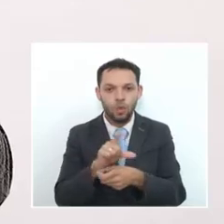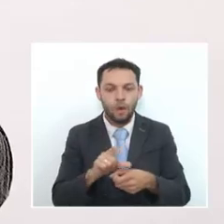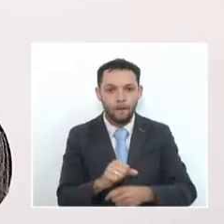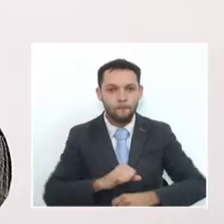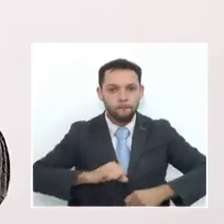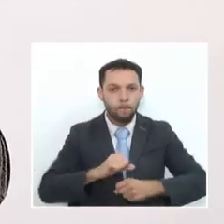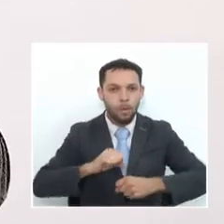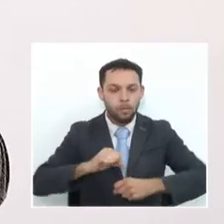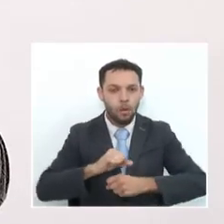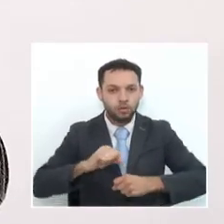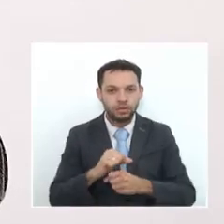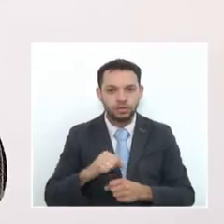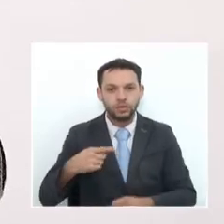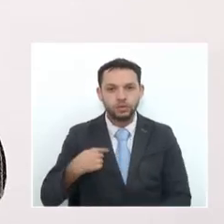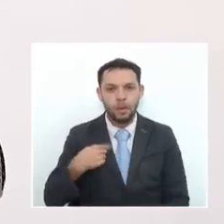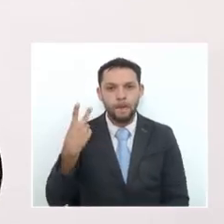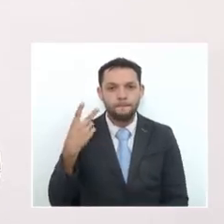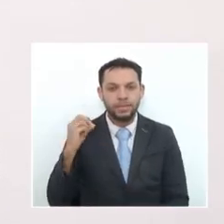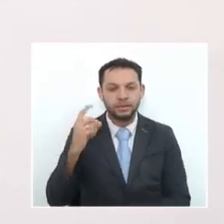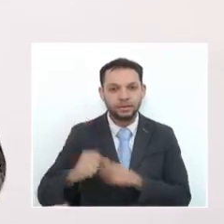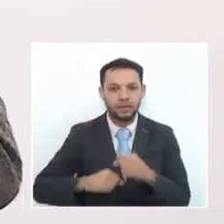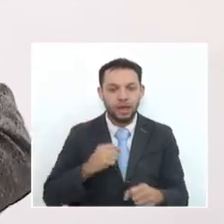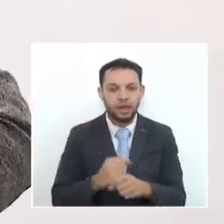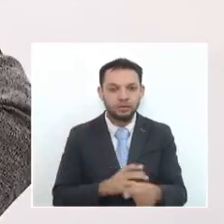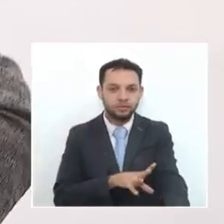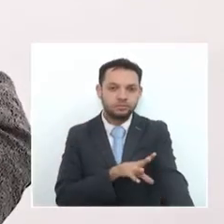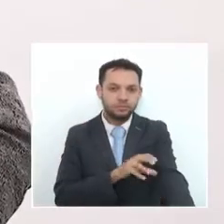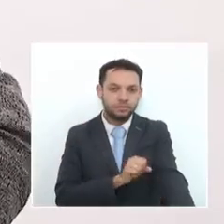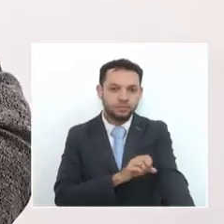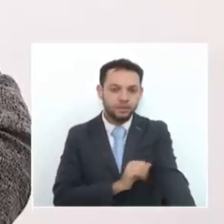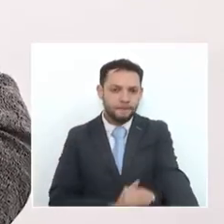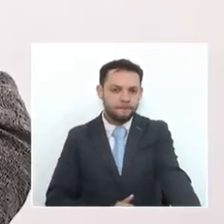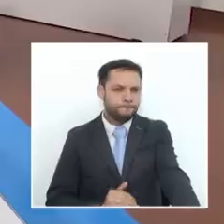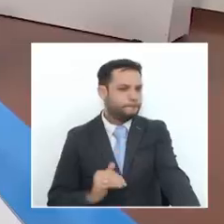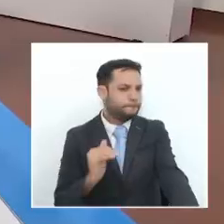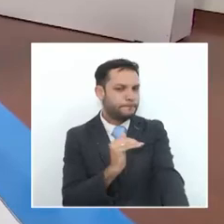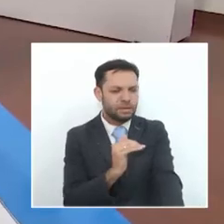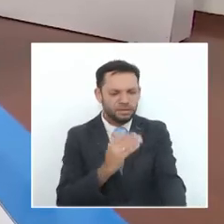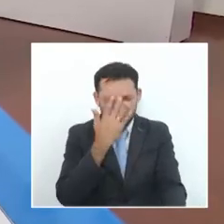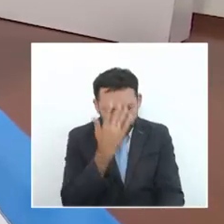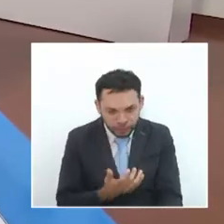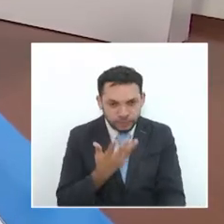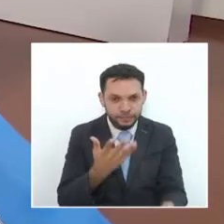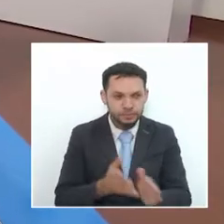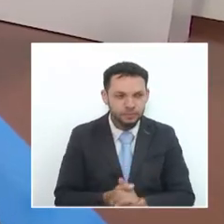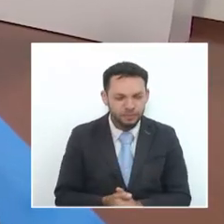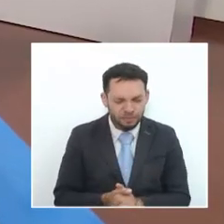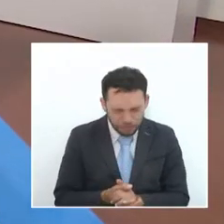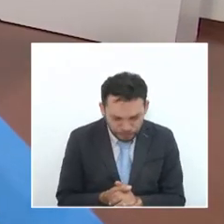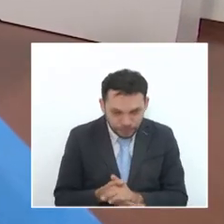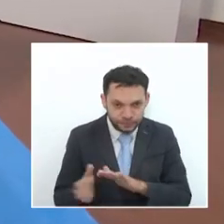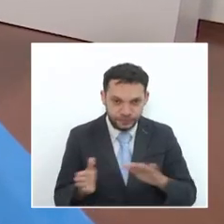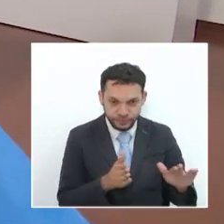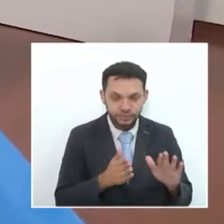llevo 20 años con tensión, muy alta, tengo 59 años. Eso, voy a tener este modelo acá.